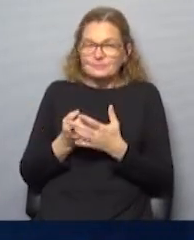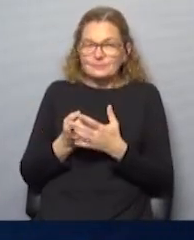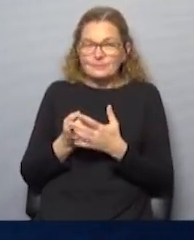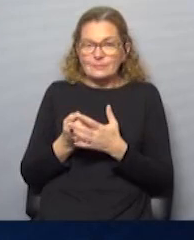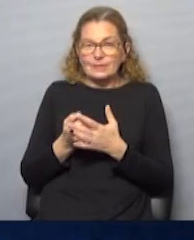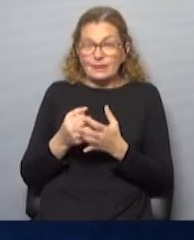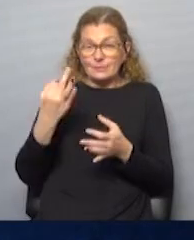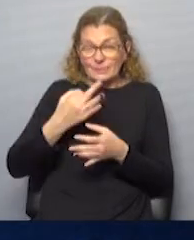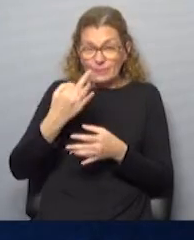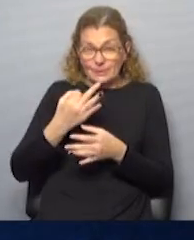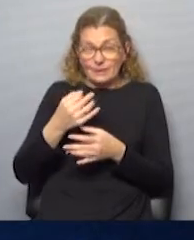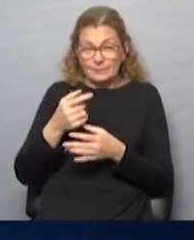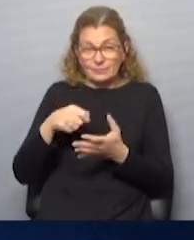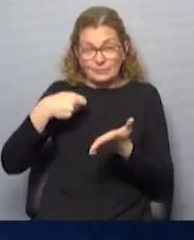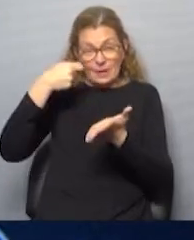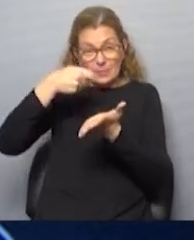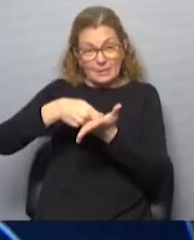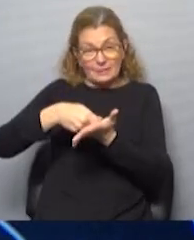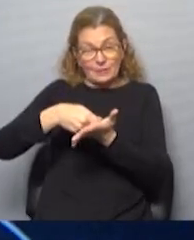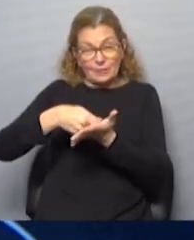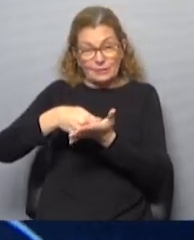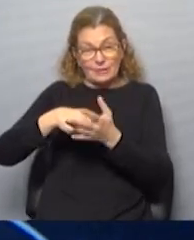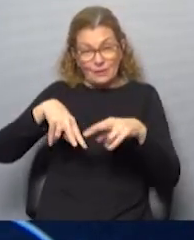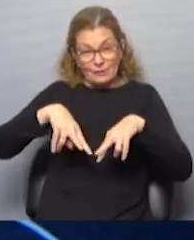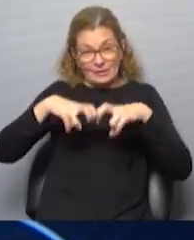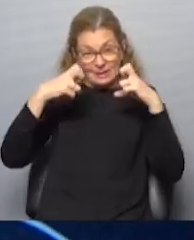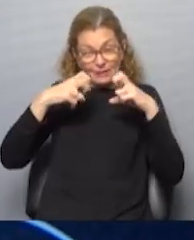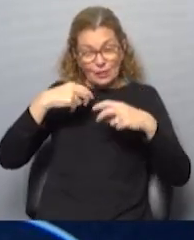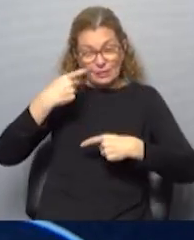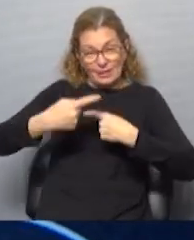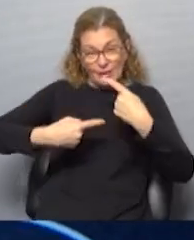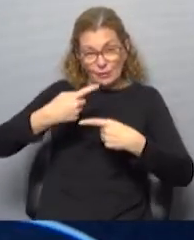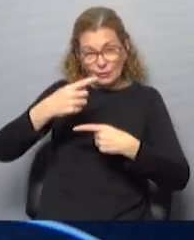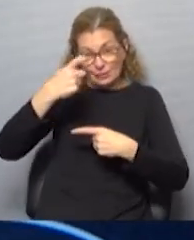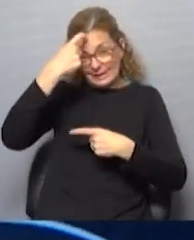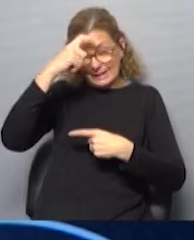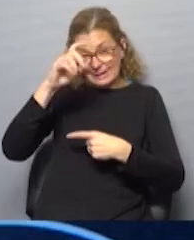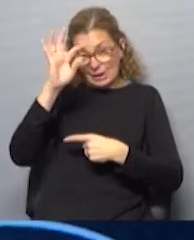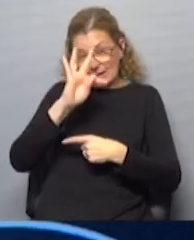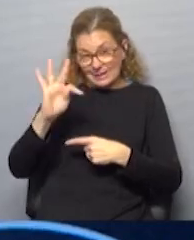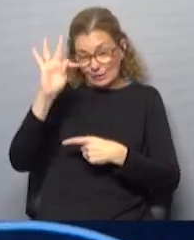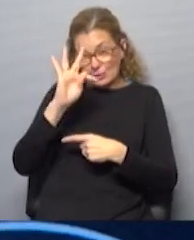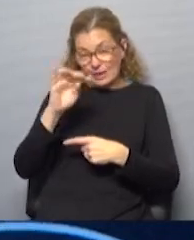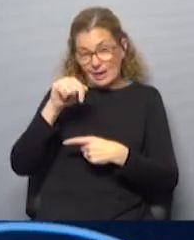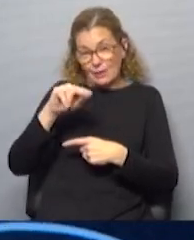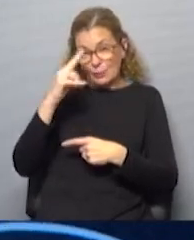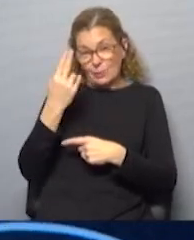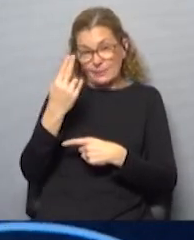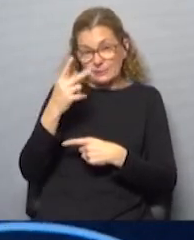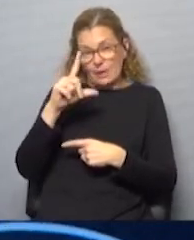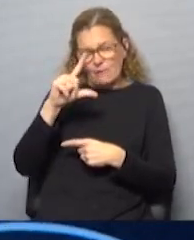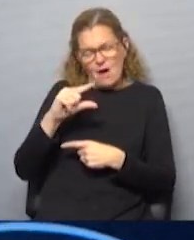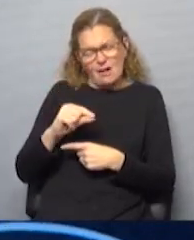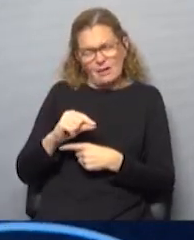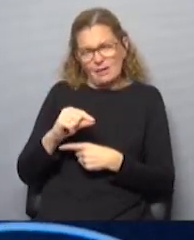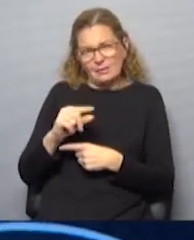realmente la inversión en investigación y desarrollo y en ciencia y tecnología general en uruguay es es extremadamente baja